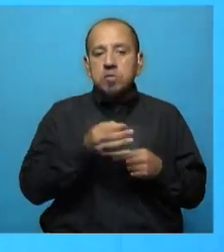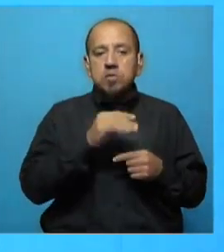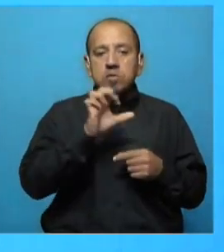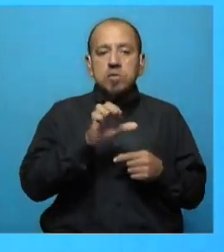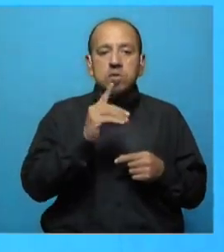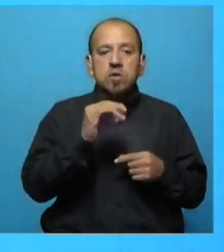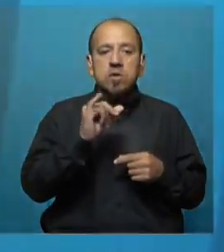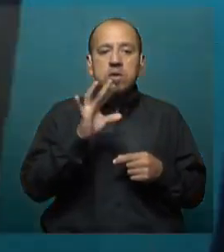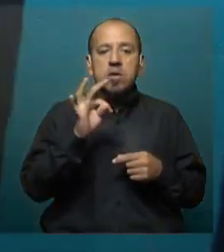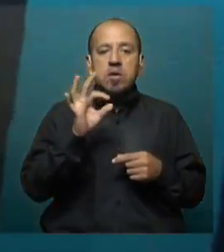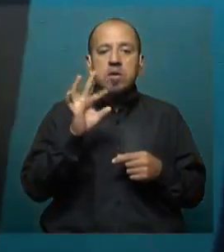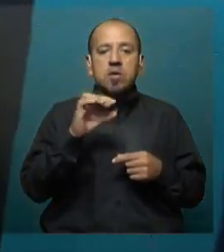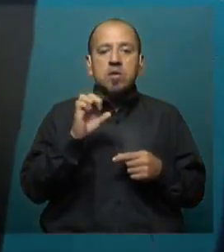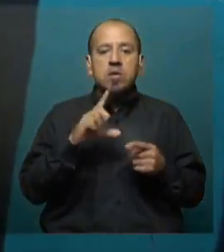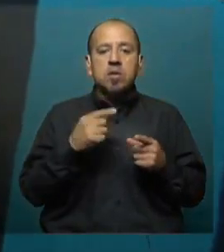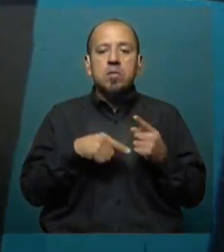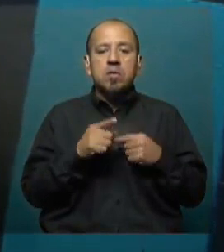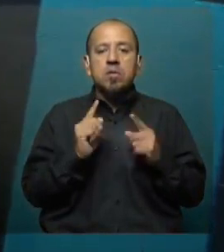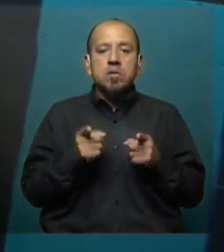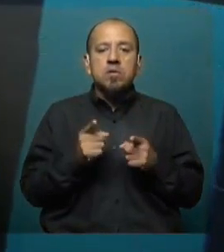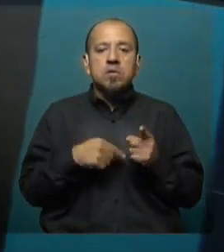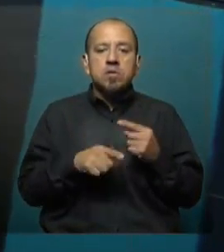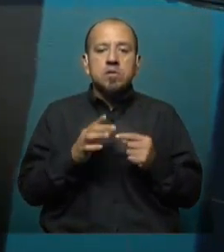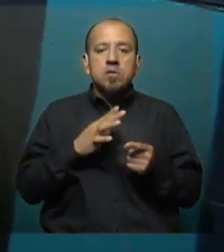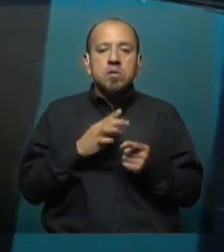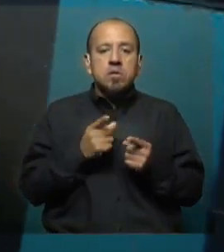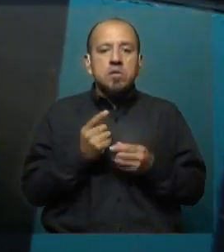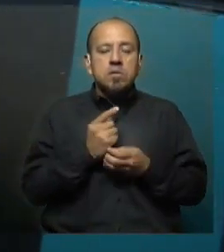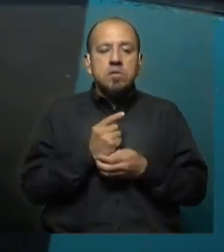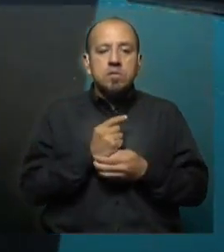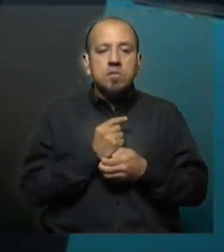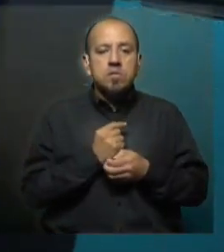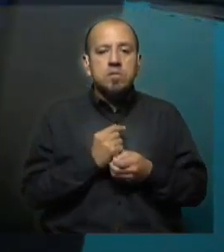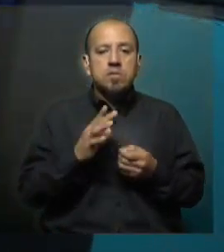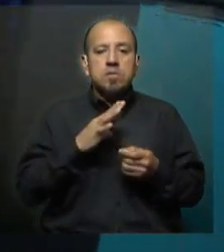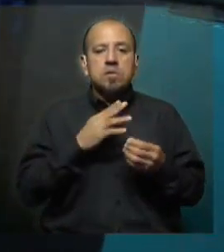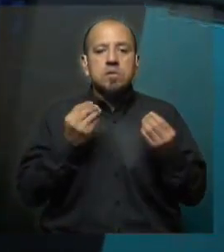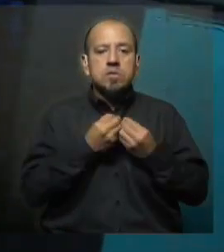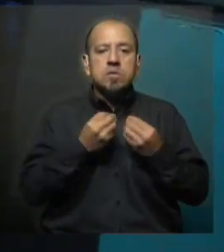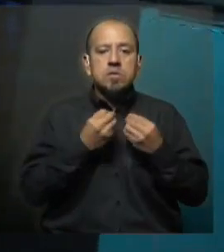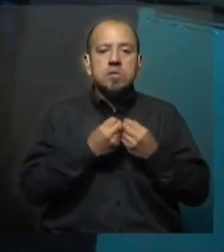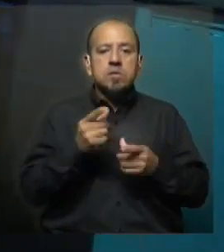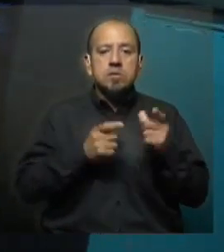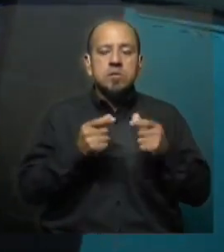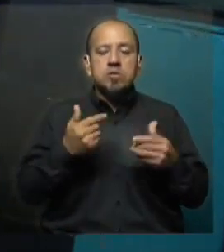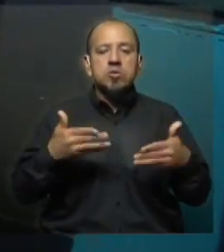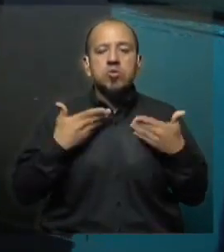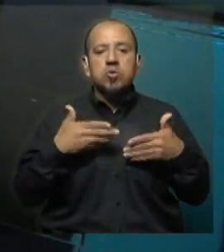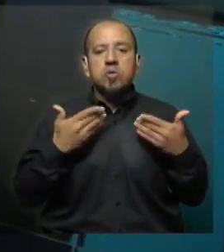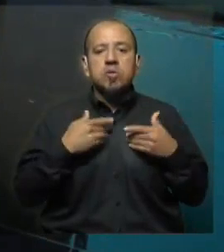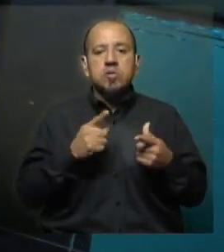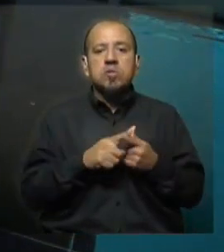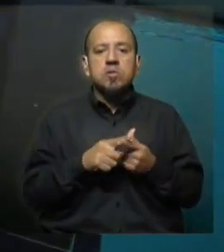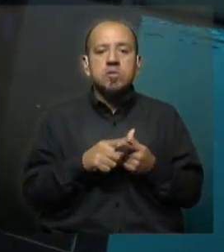lo que nosotros queríamos hablar pero también tratando de cavar que la mayor cantidad de gente y la verdad que yo quedé re contento con esos monólogos